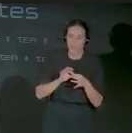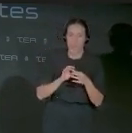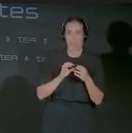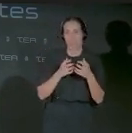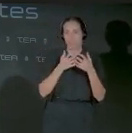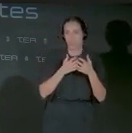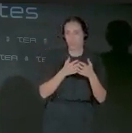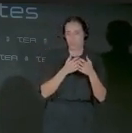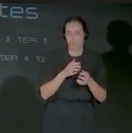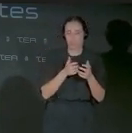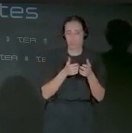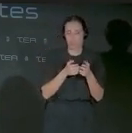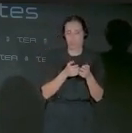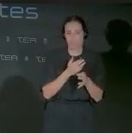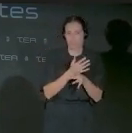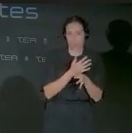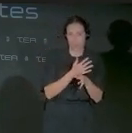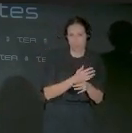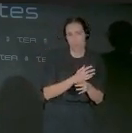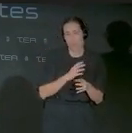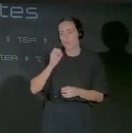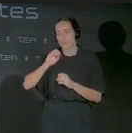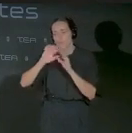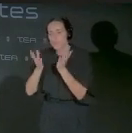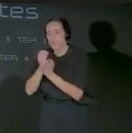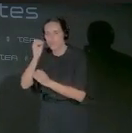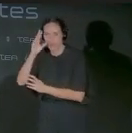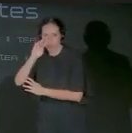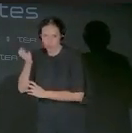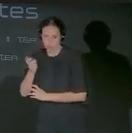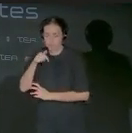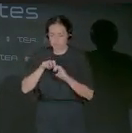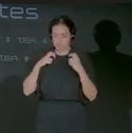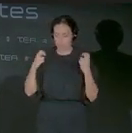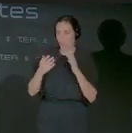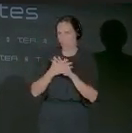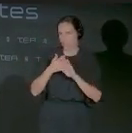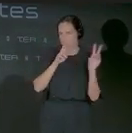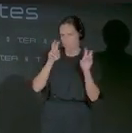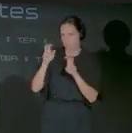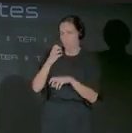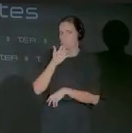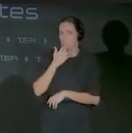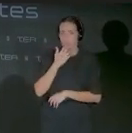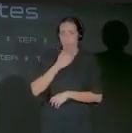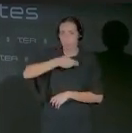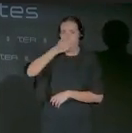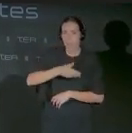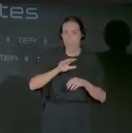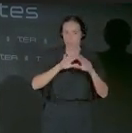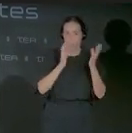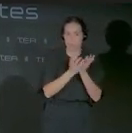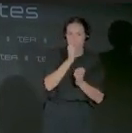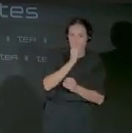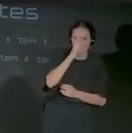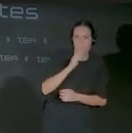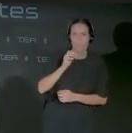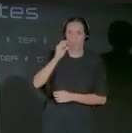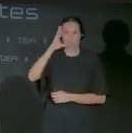mundos virtuales. A lo largo de esta mesa se tratarán distintos temas como la importancia del metaverso, inteligencia artificial,